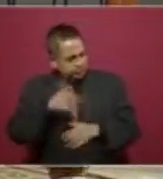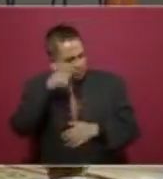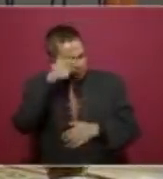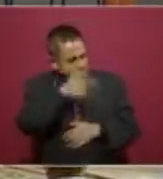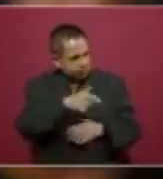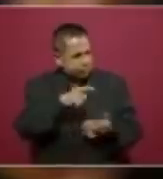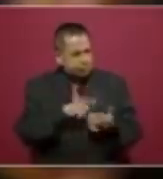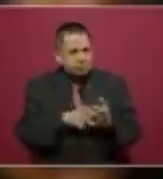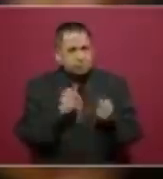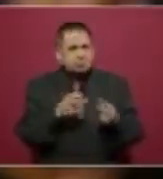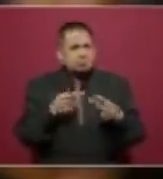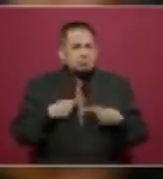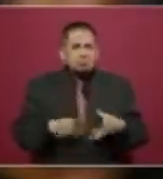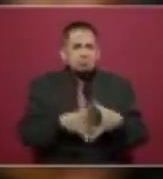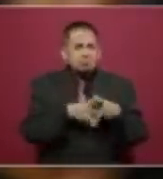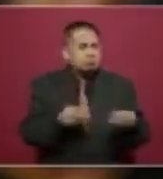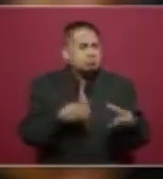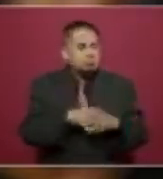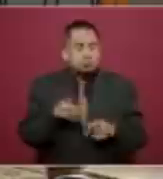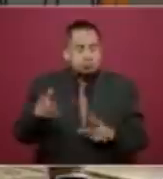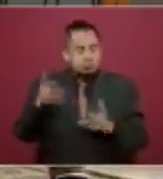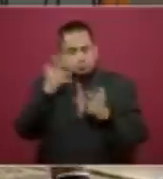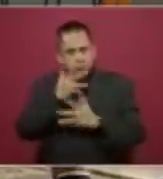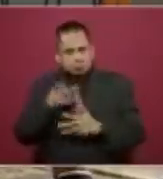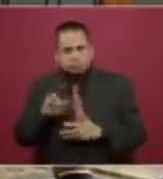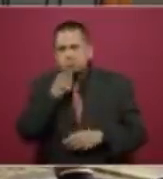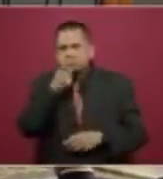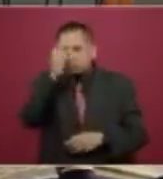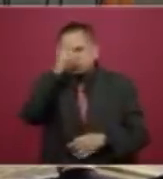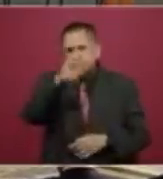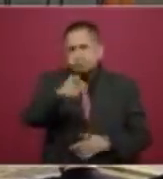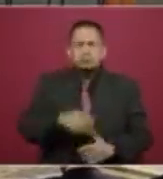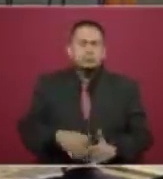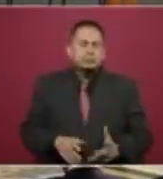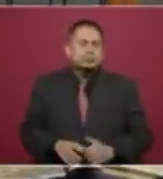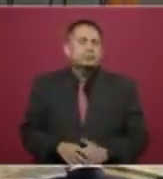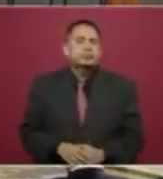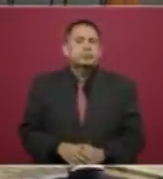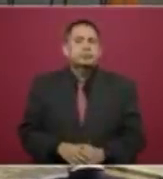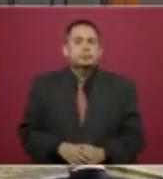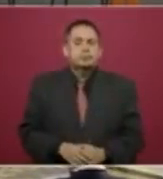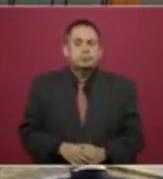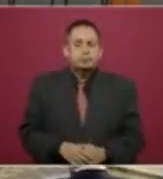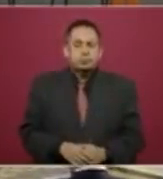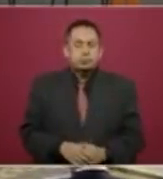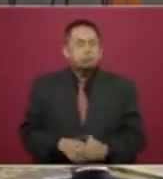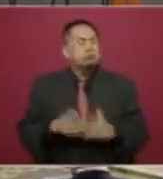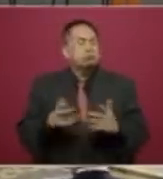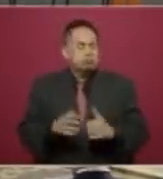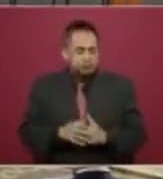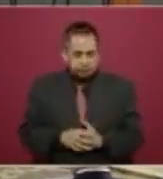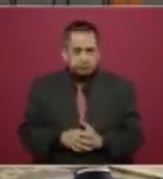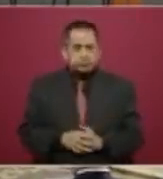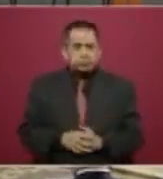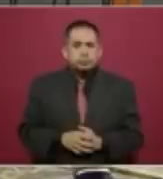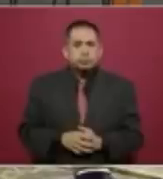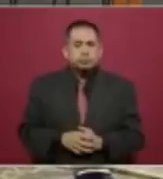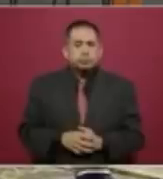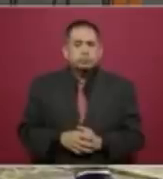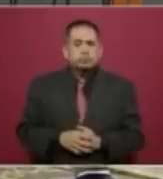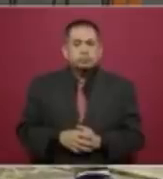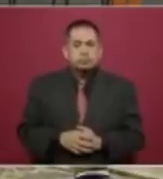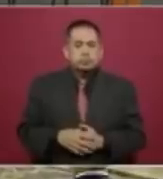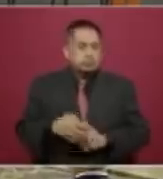del gran número de desapariciones en México. Bueno, pues nos van a acompañar de la